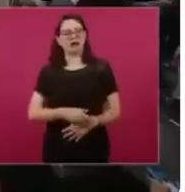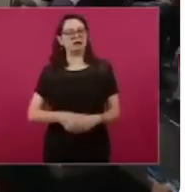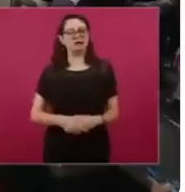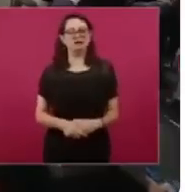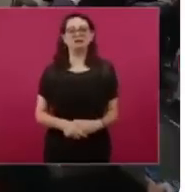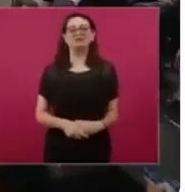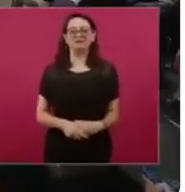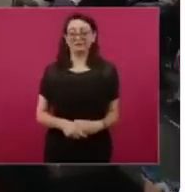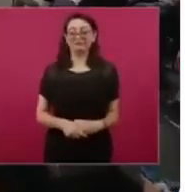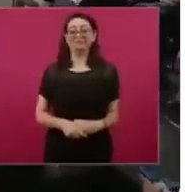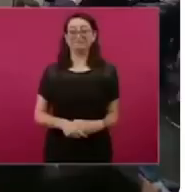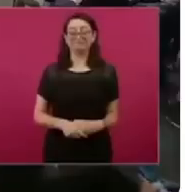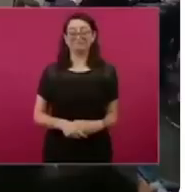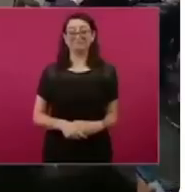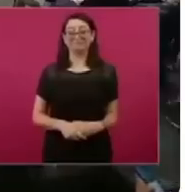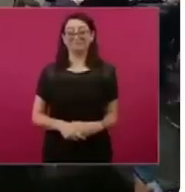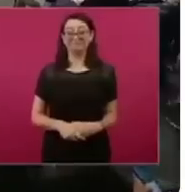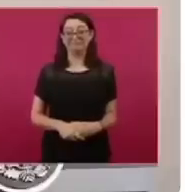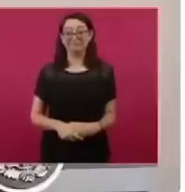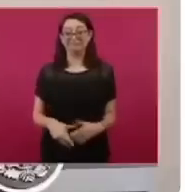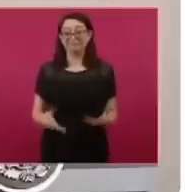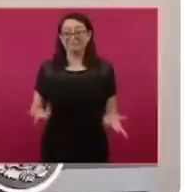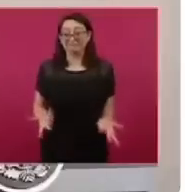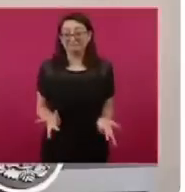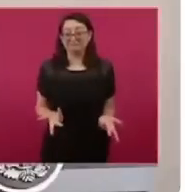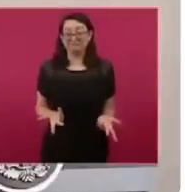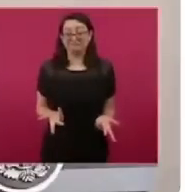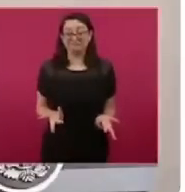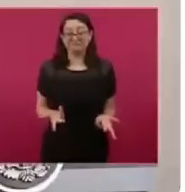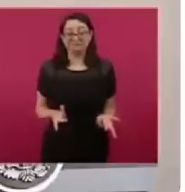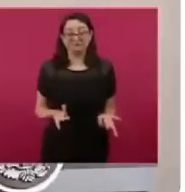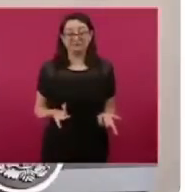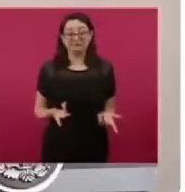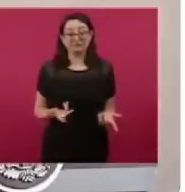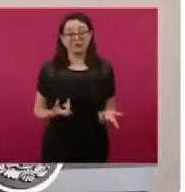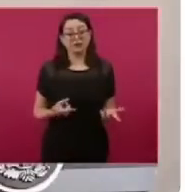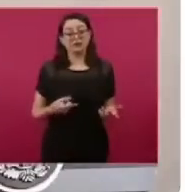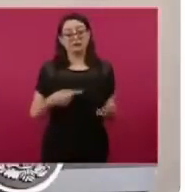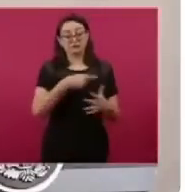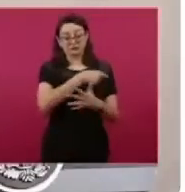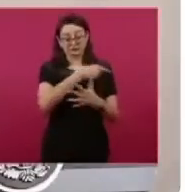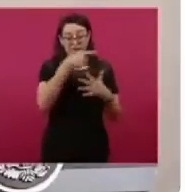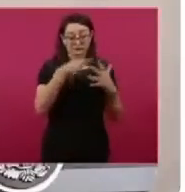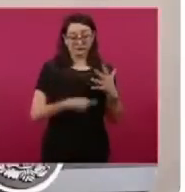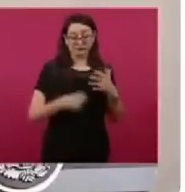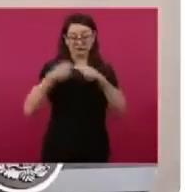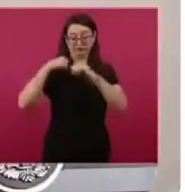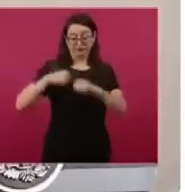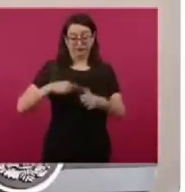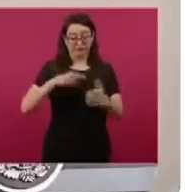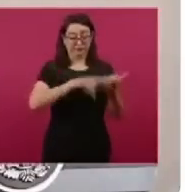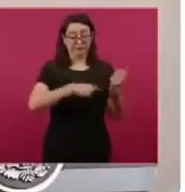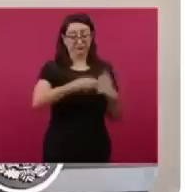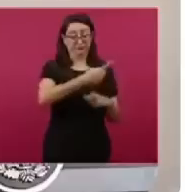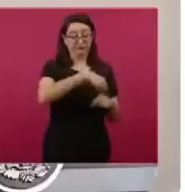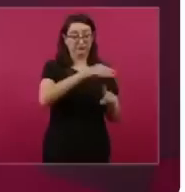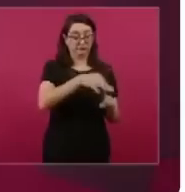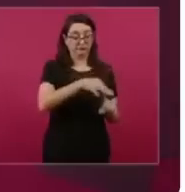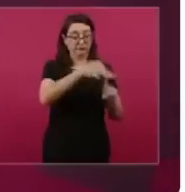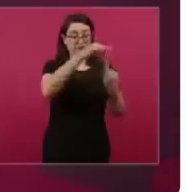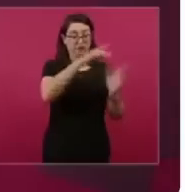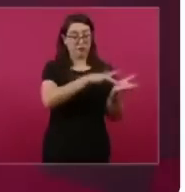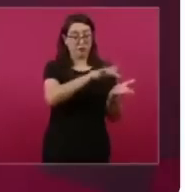además de los que mencioné los medios de información seguramente